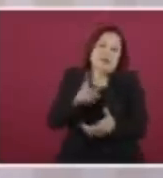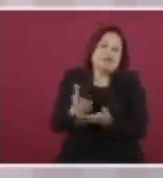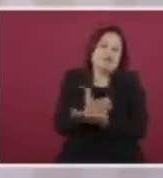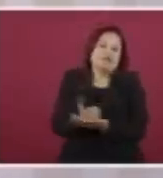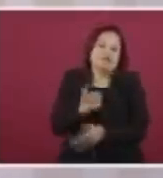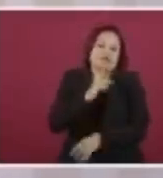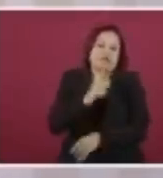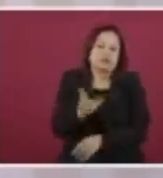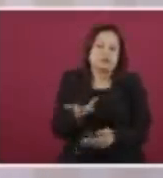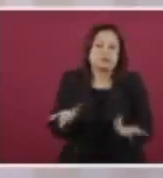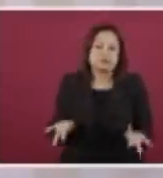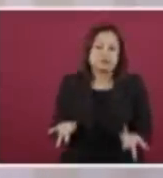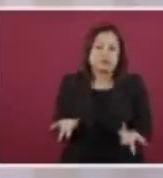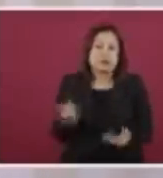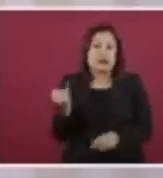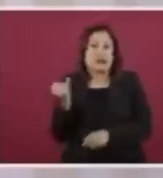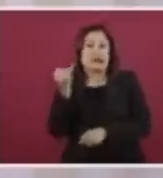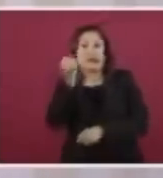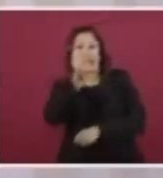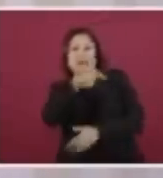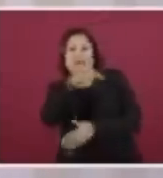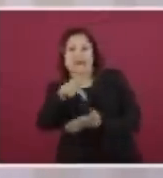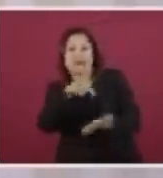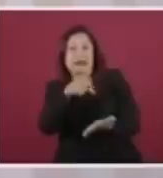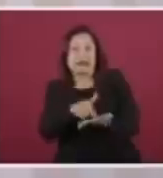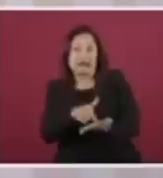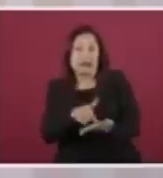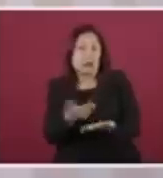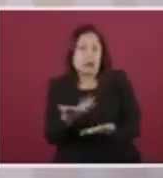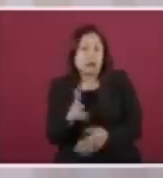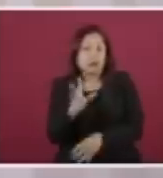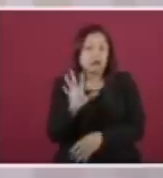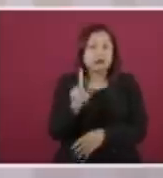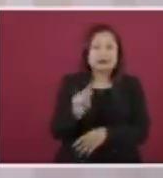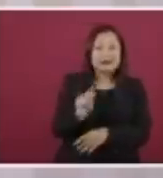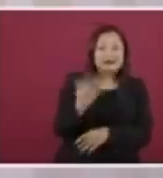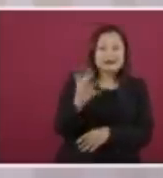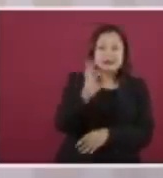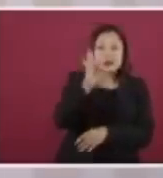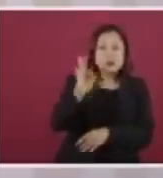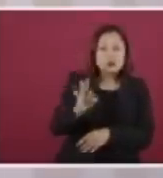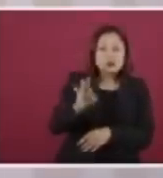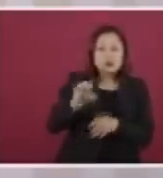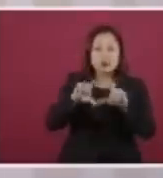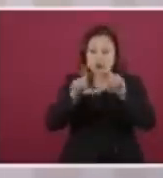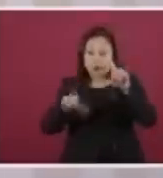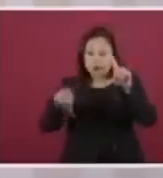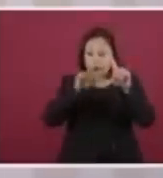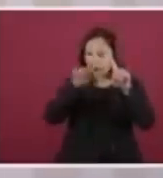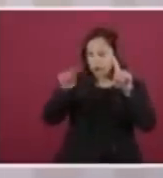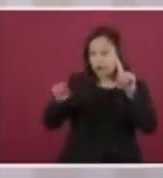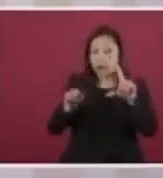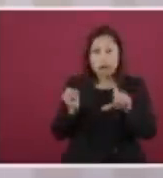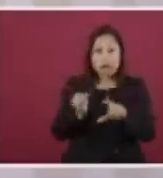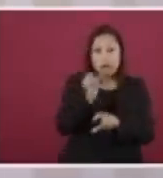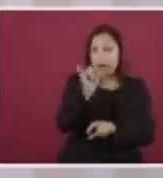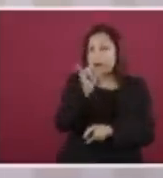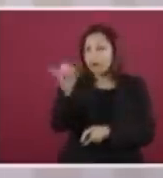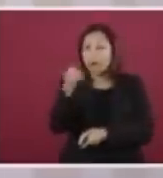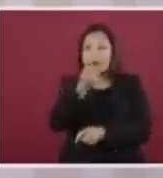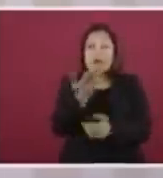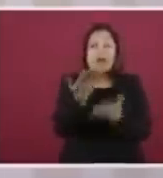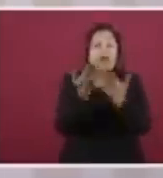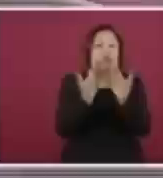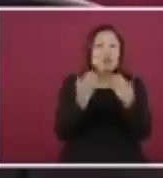y por eso en el 75% del territorio no hay comunicación, no hay